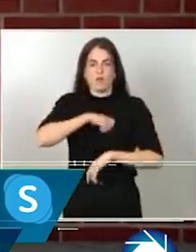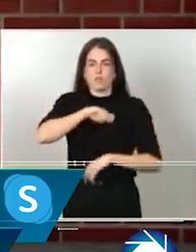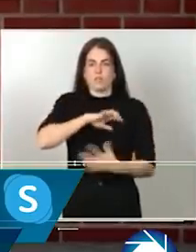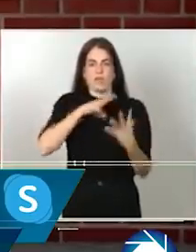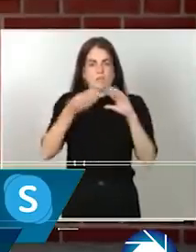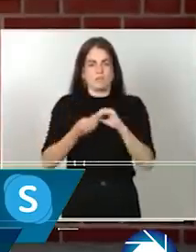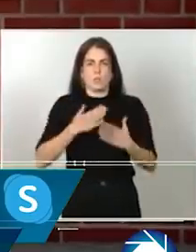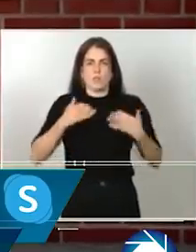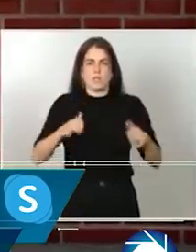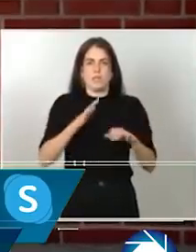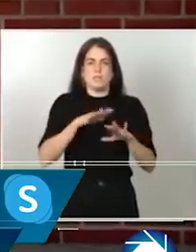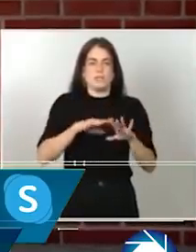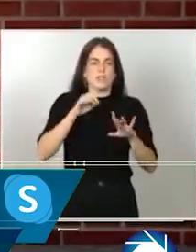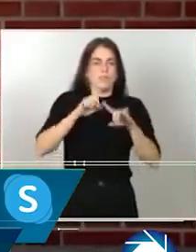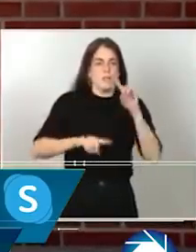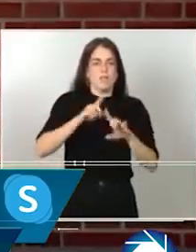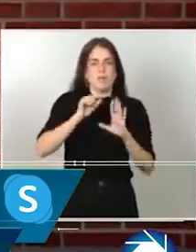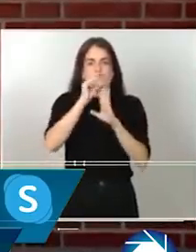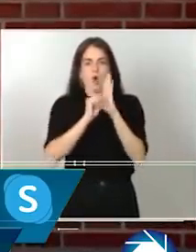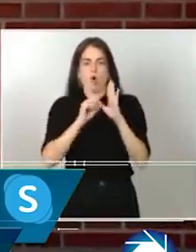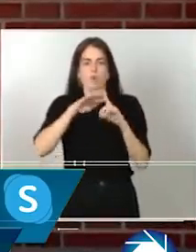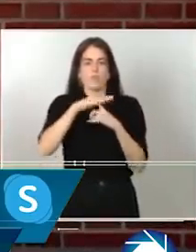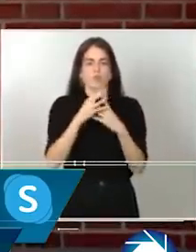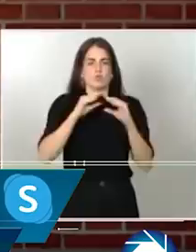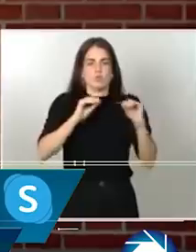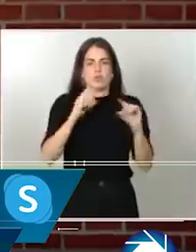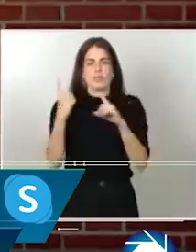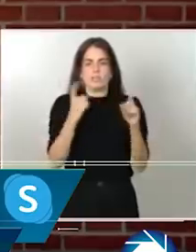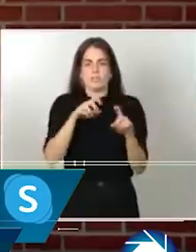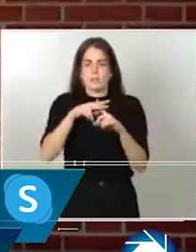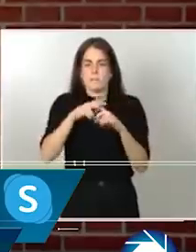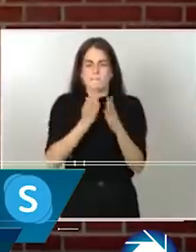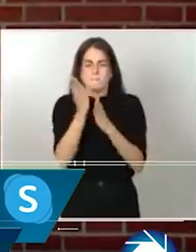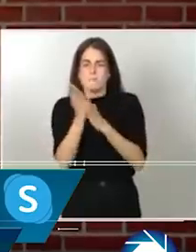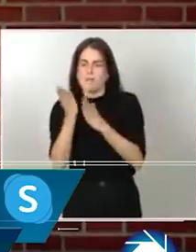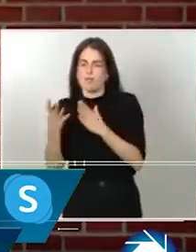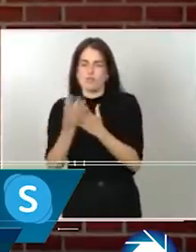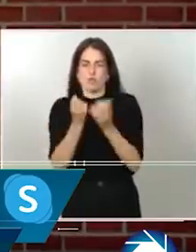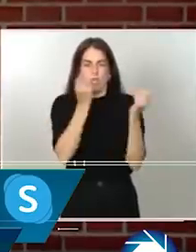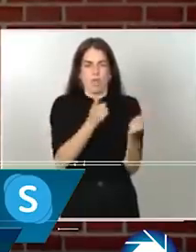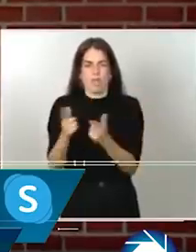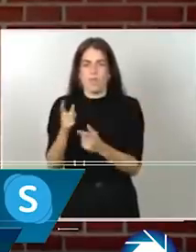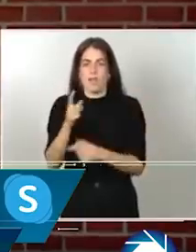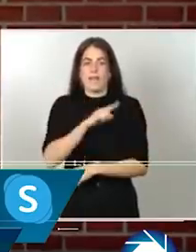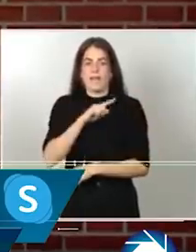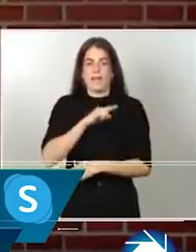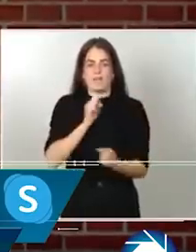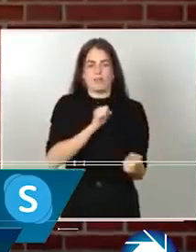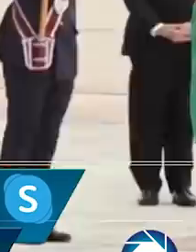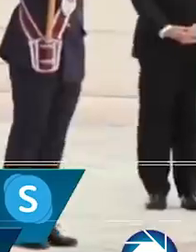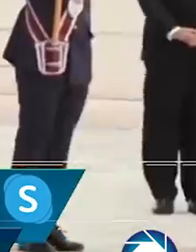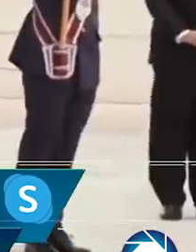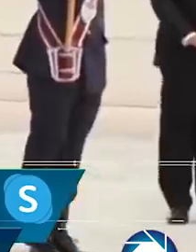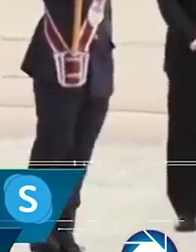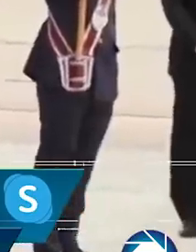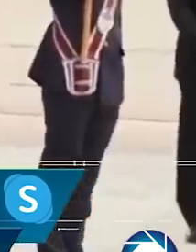locos y luego por no hablar del flujo comercial tremendo que hay entre españa y marruecos hay que